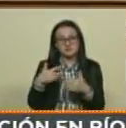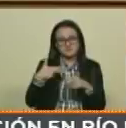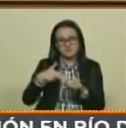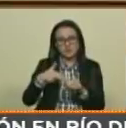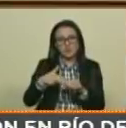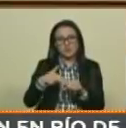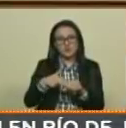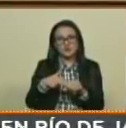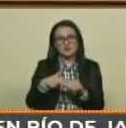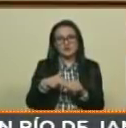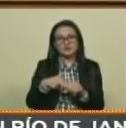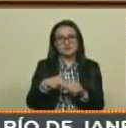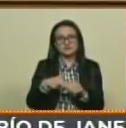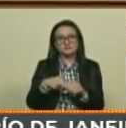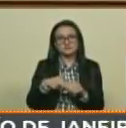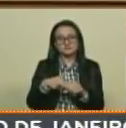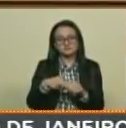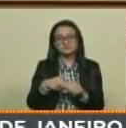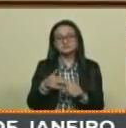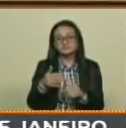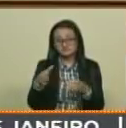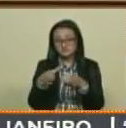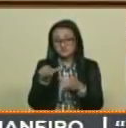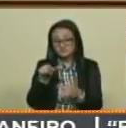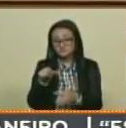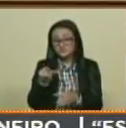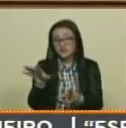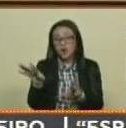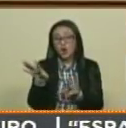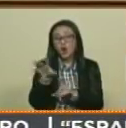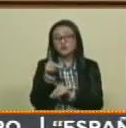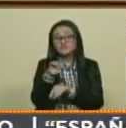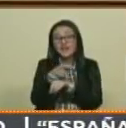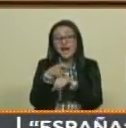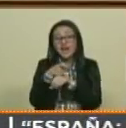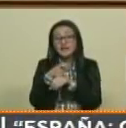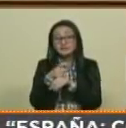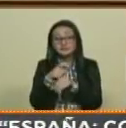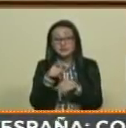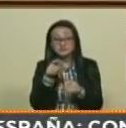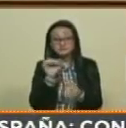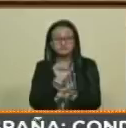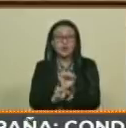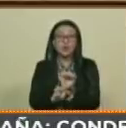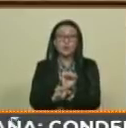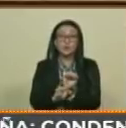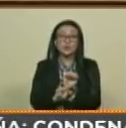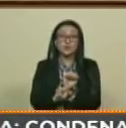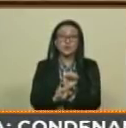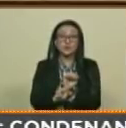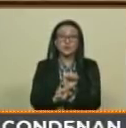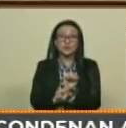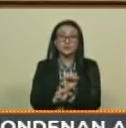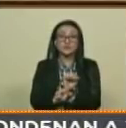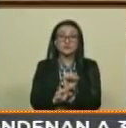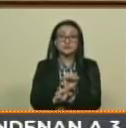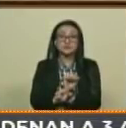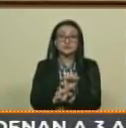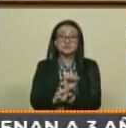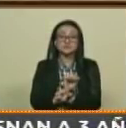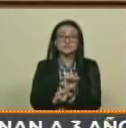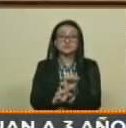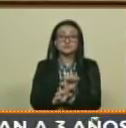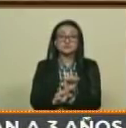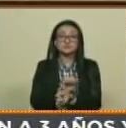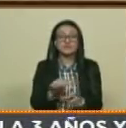o haber librado las órdenes de aprehensión para 11 gerentes y empresarios. Igualmente, en